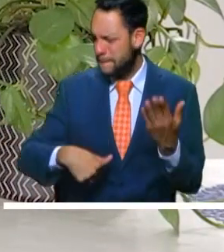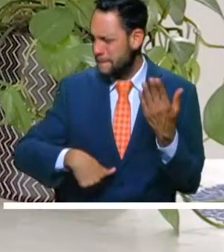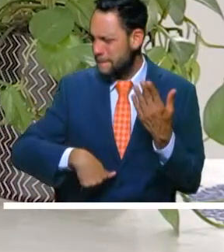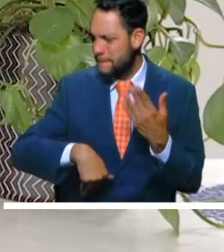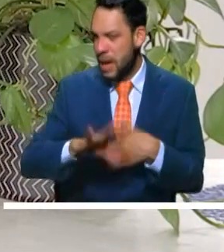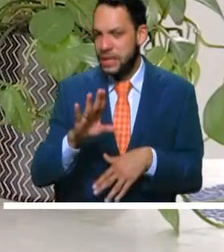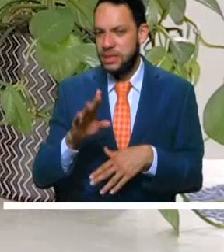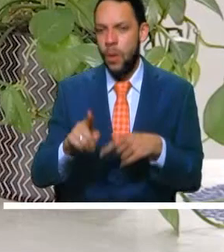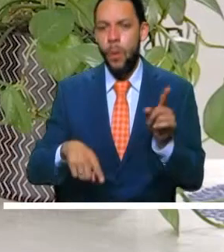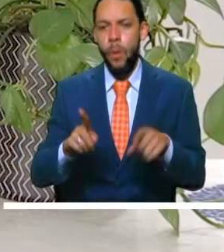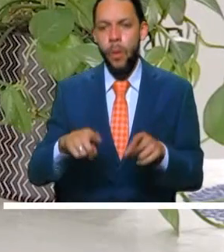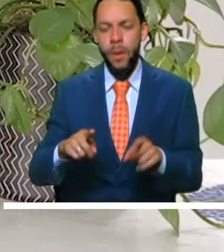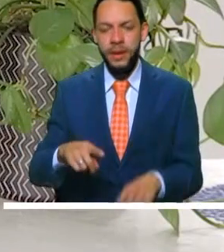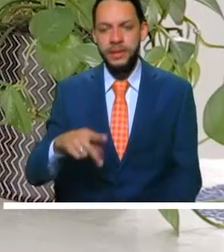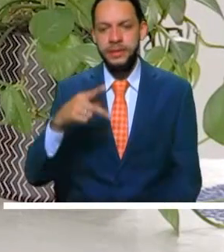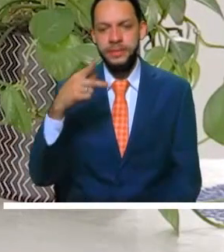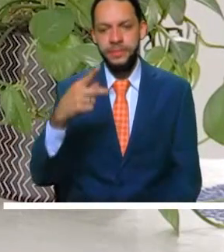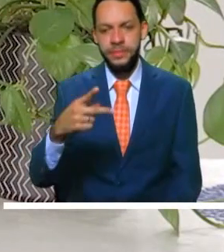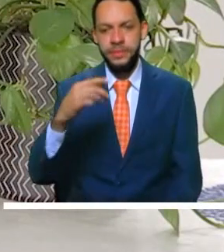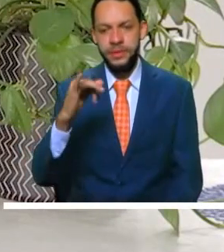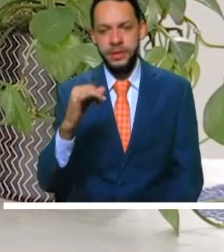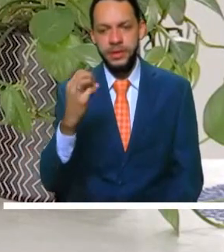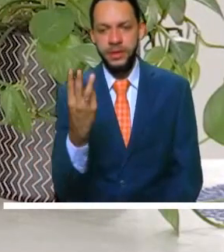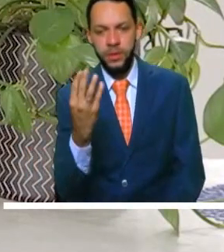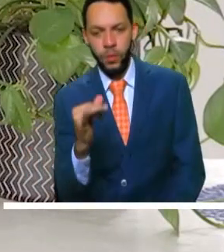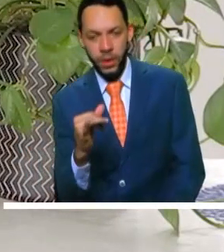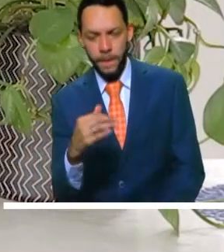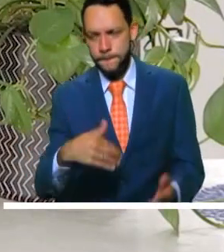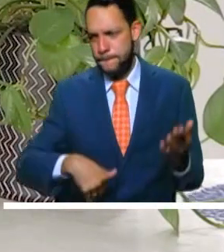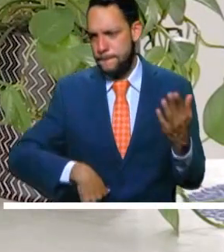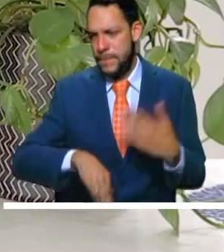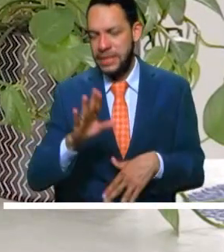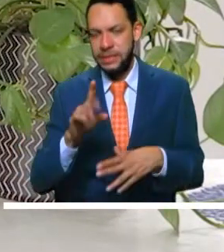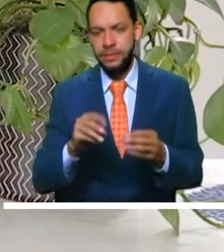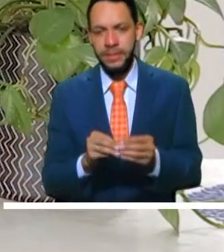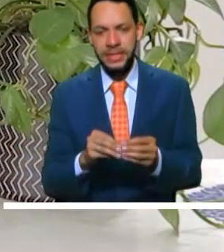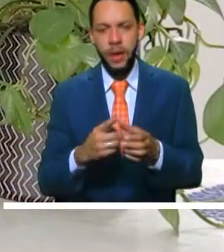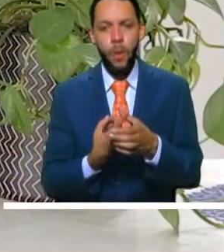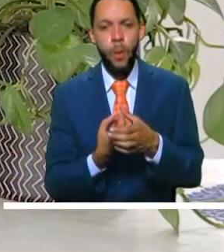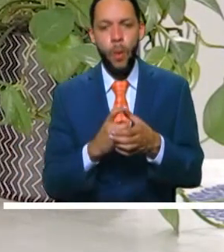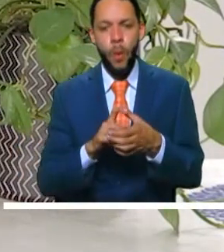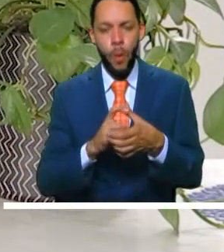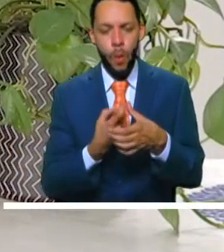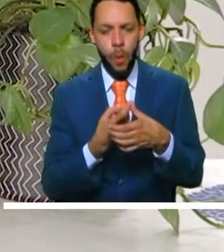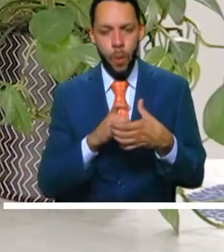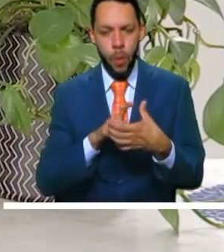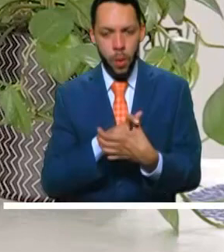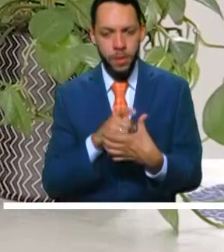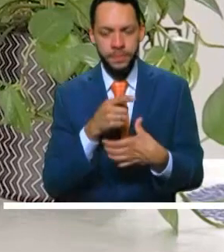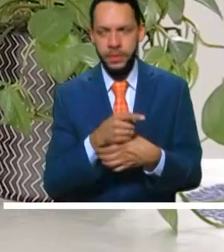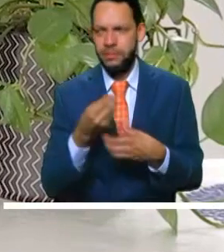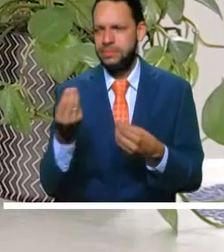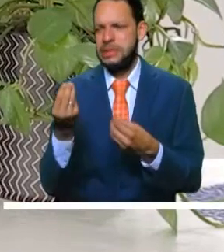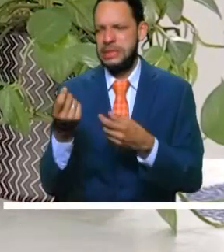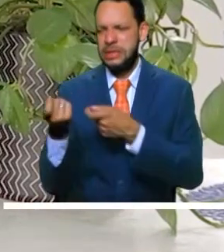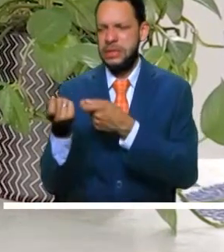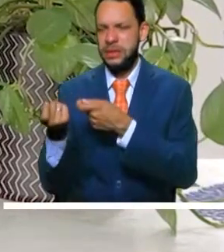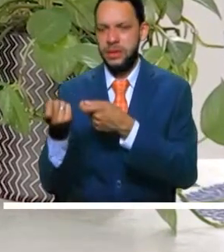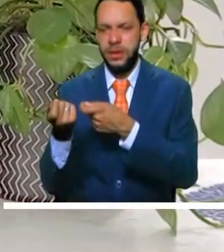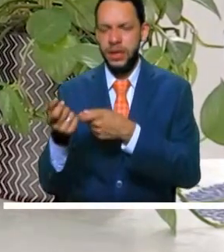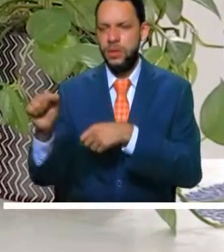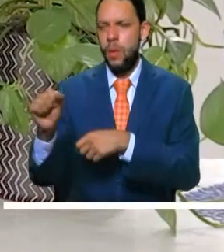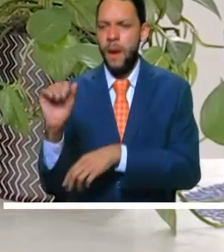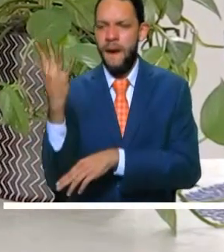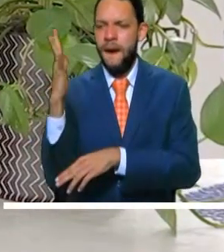C es el kiwi. El kiwi vuela en vitamina C. Y después sigue nuestra amiga la guayaba, que la tenemos en los palos en la esquina de cualquier ciudad de